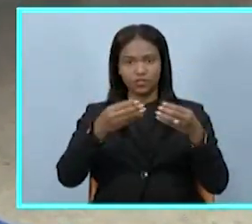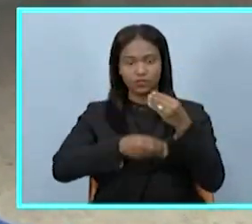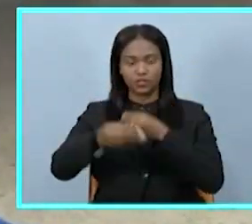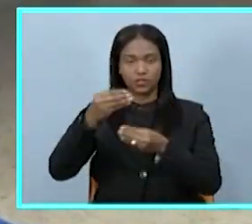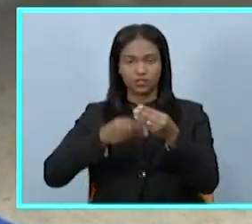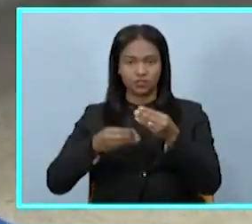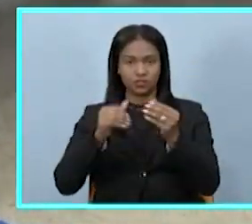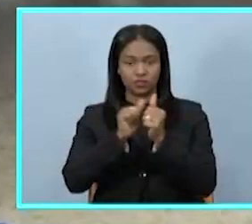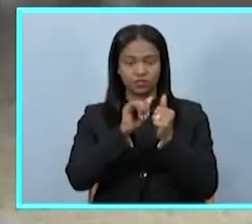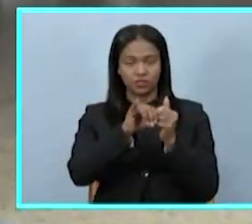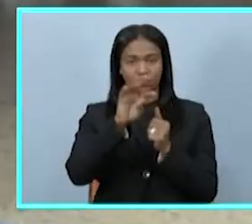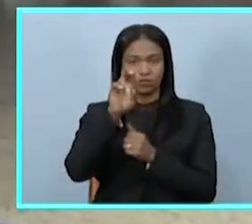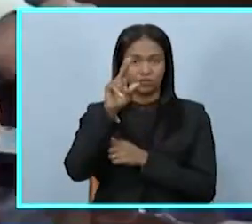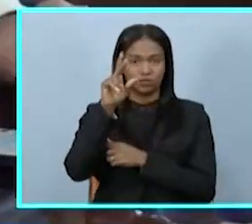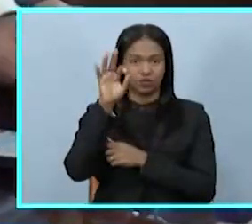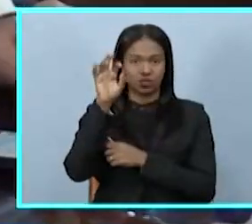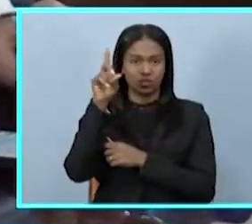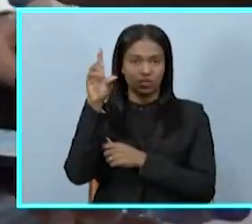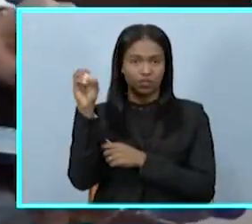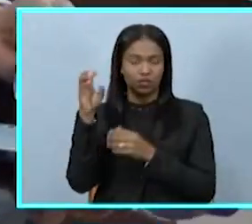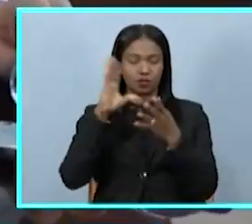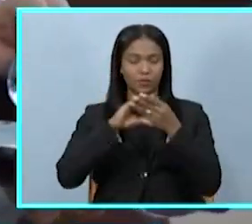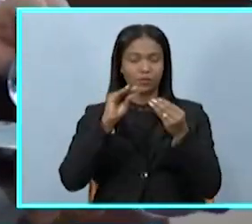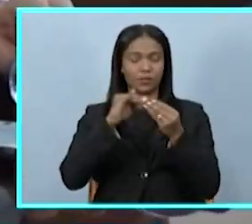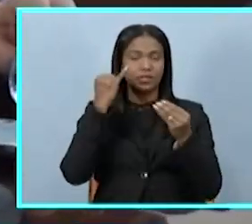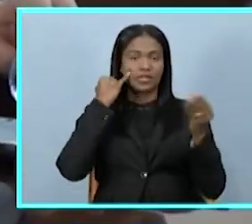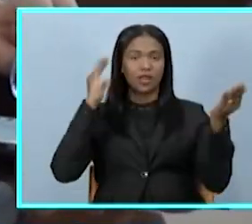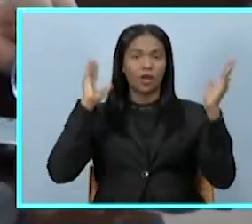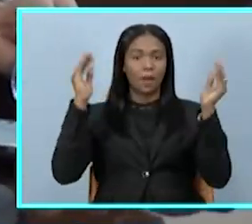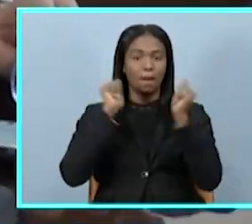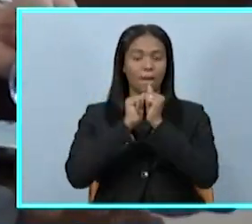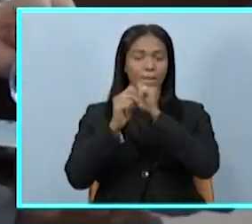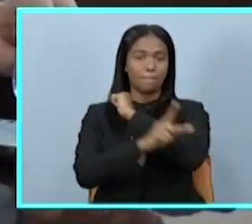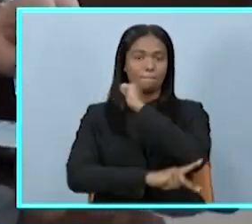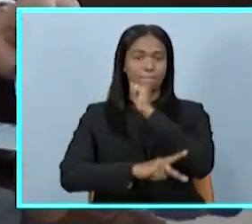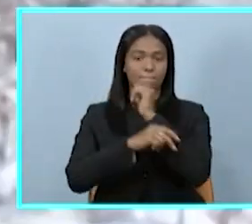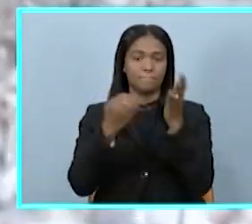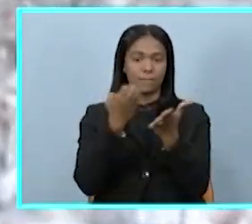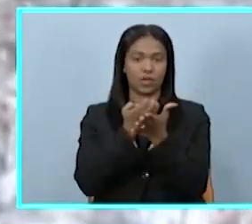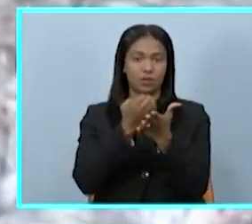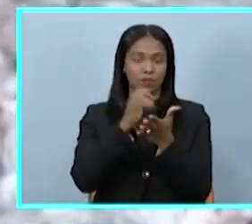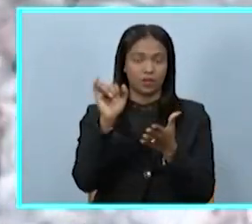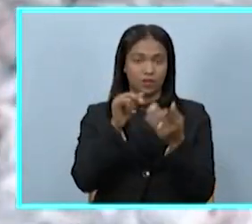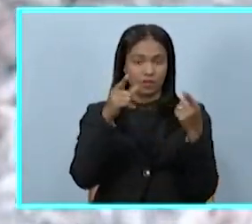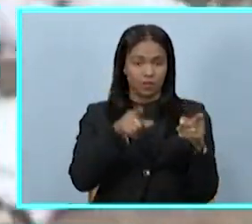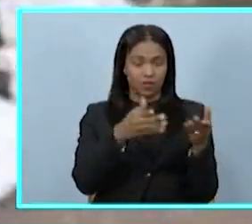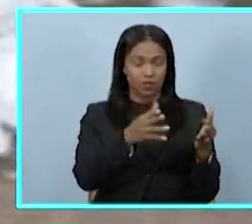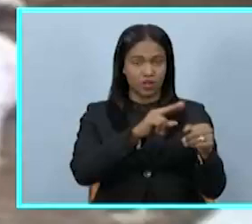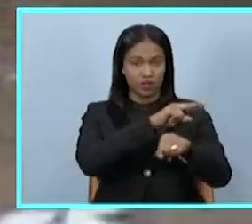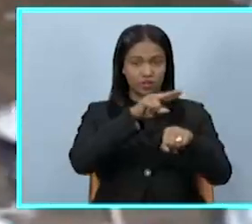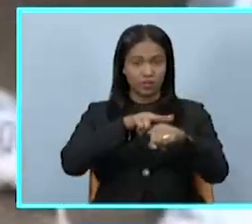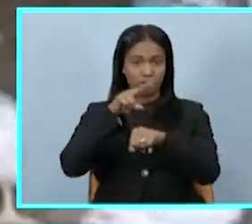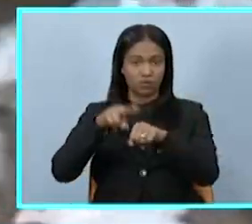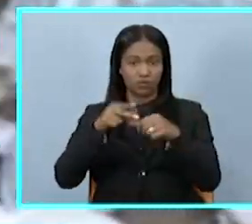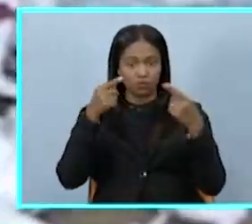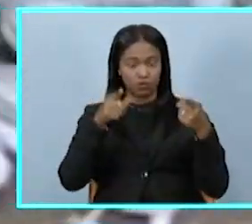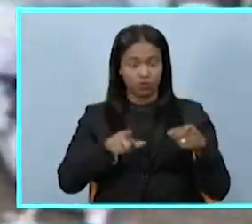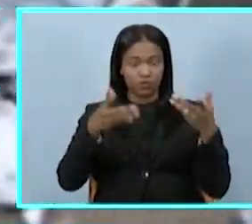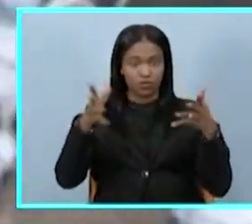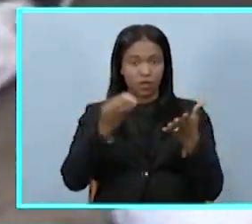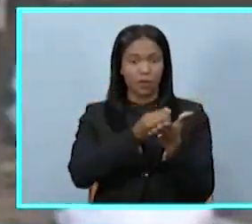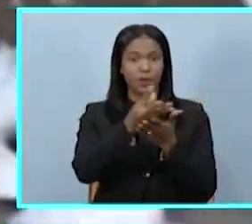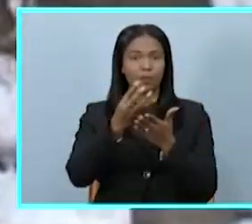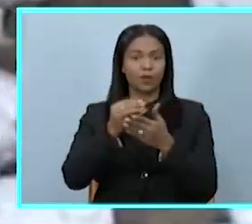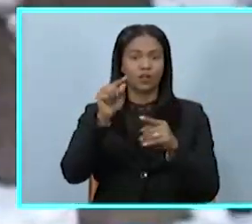Productores Agropecuarios, Wilfredo Cabrera, indicó que si se compara con países de economías similares y naciones desarrolladas, los